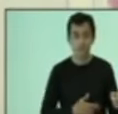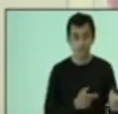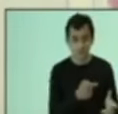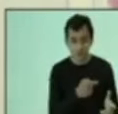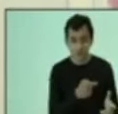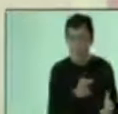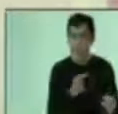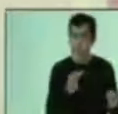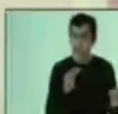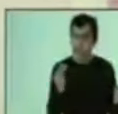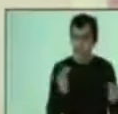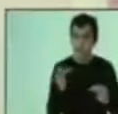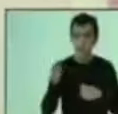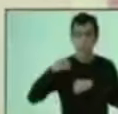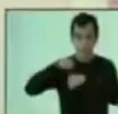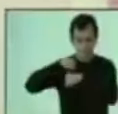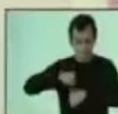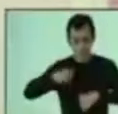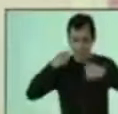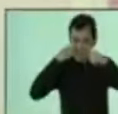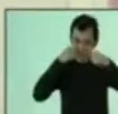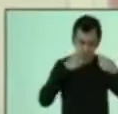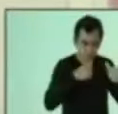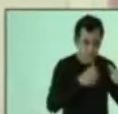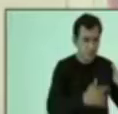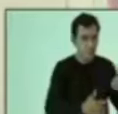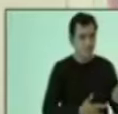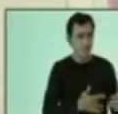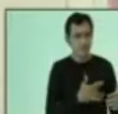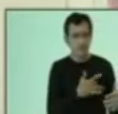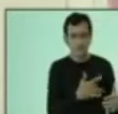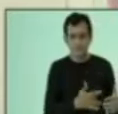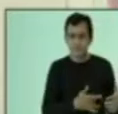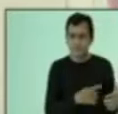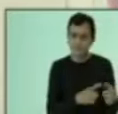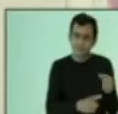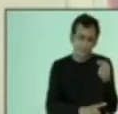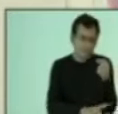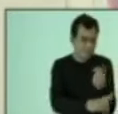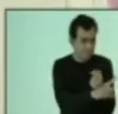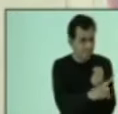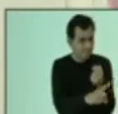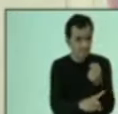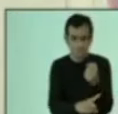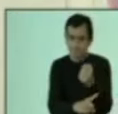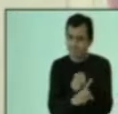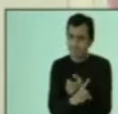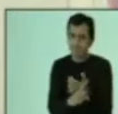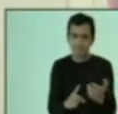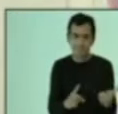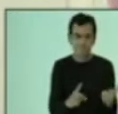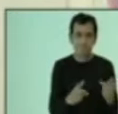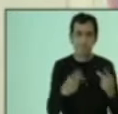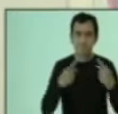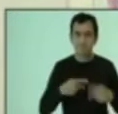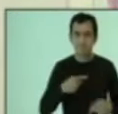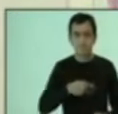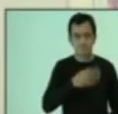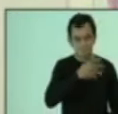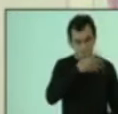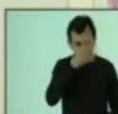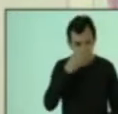tiene que tomar cartas en el asunto, ser sensible ante este grave problema de la migración de